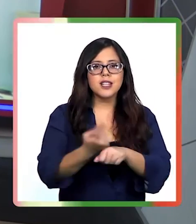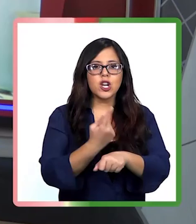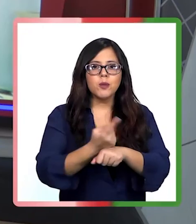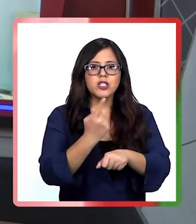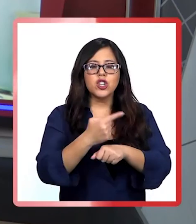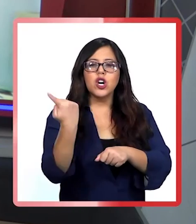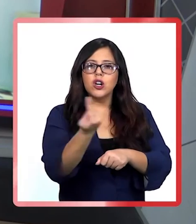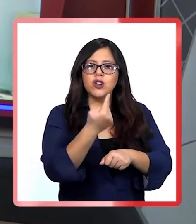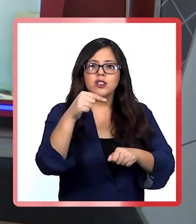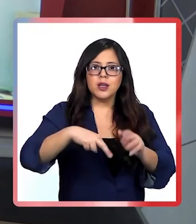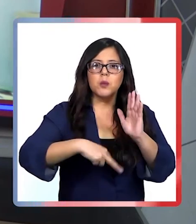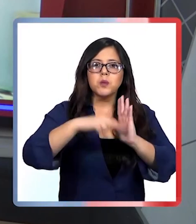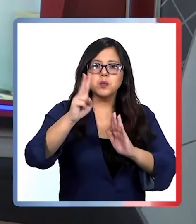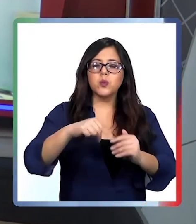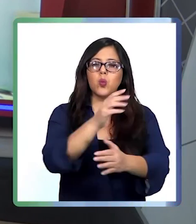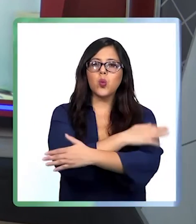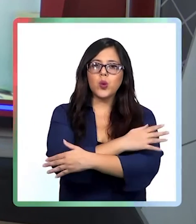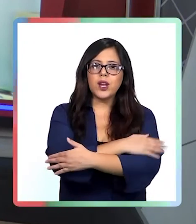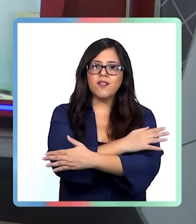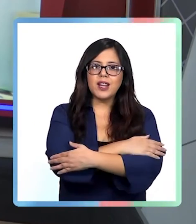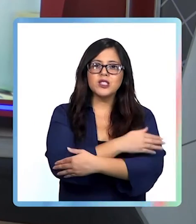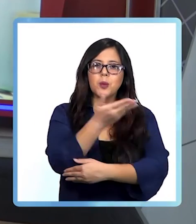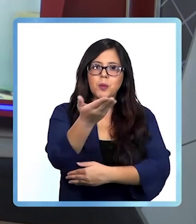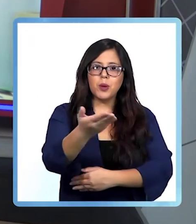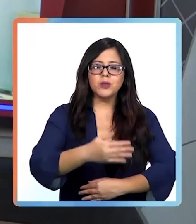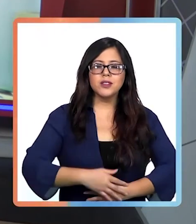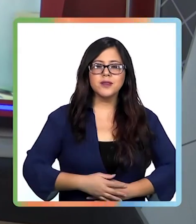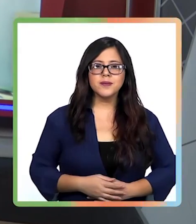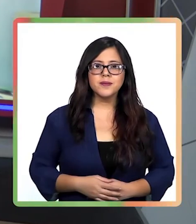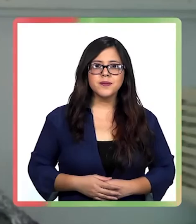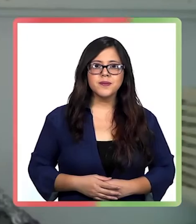esta conversación con Portavoz Noticias. Le mandamos un abrazo muy grande.